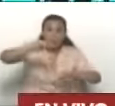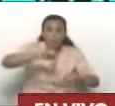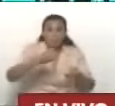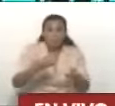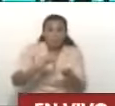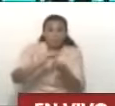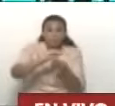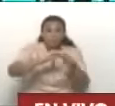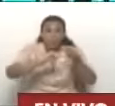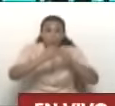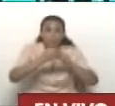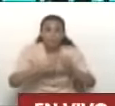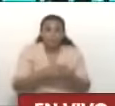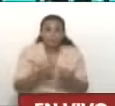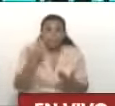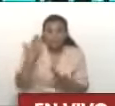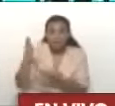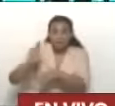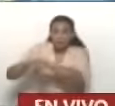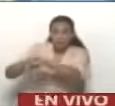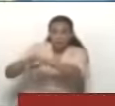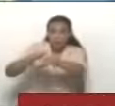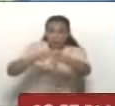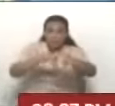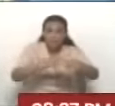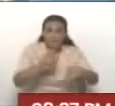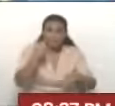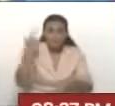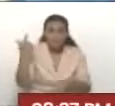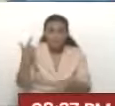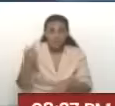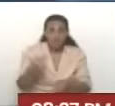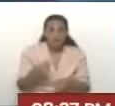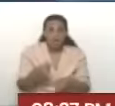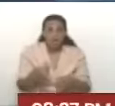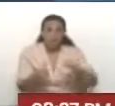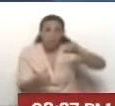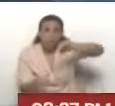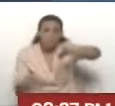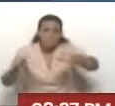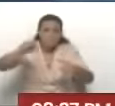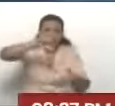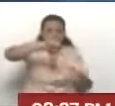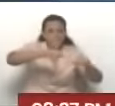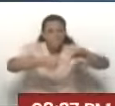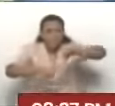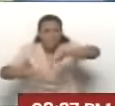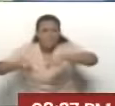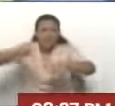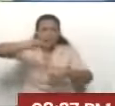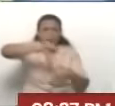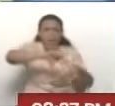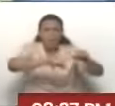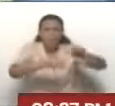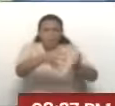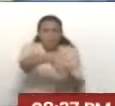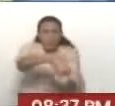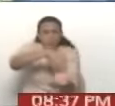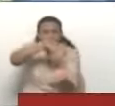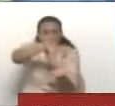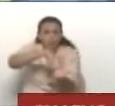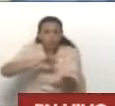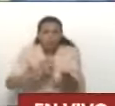¿ves? ¡Castro Soteldo! Mira lo que te estás perdiendo. ¿Ah? Cultivando Patria.